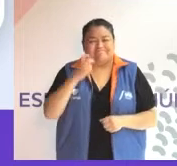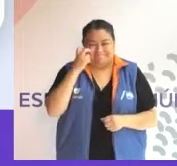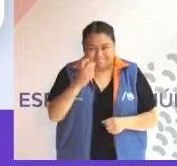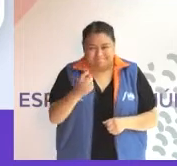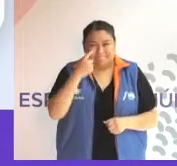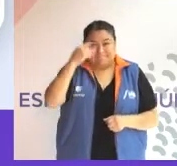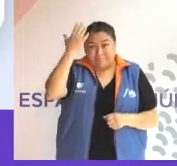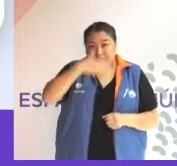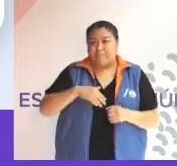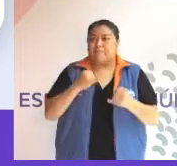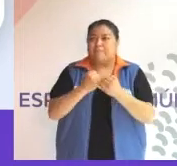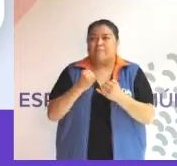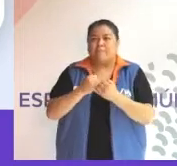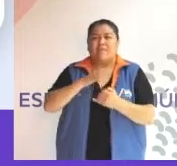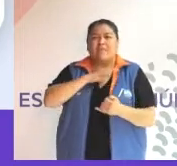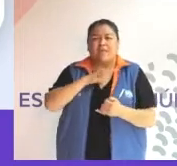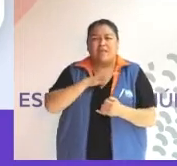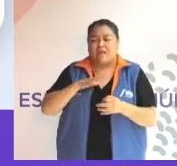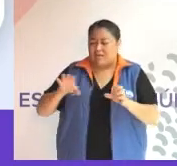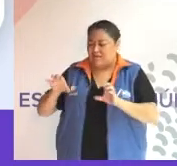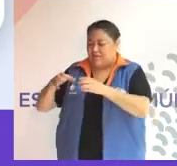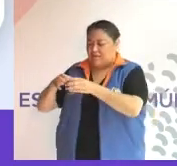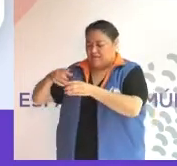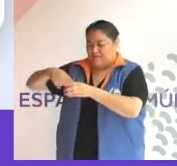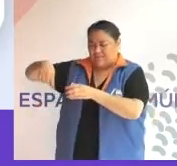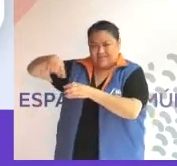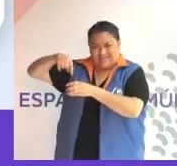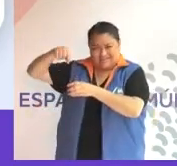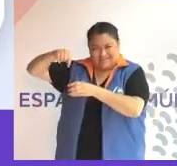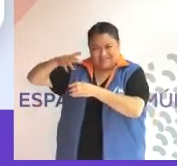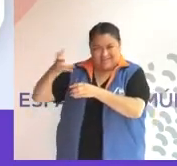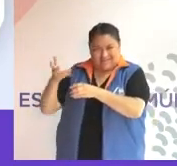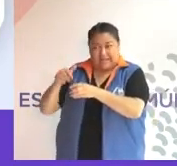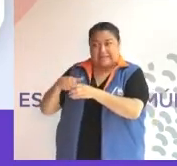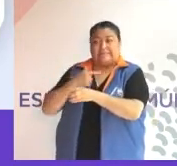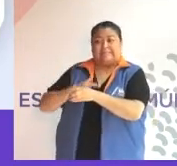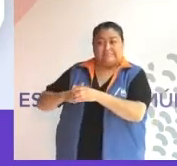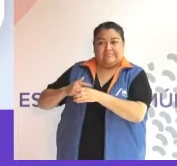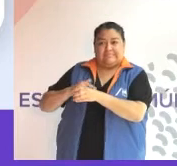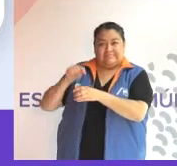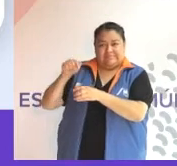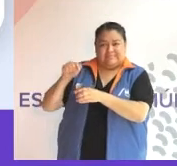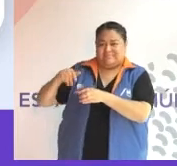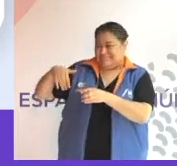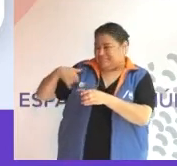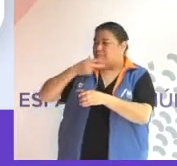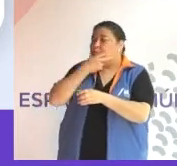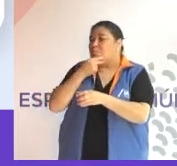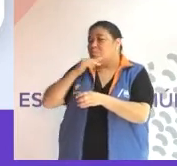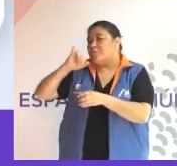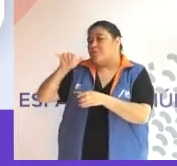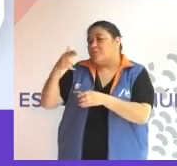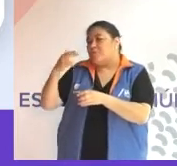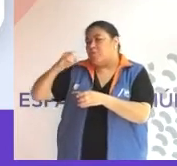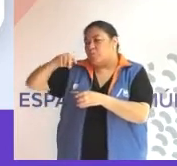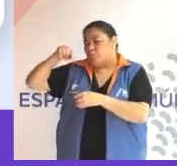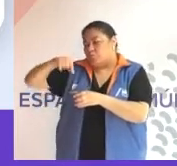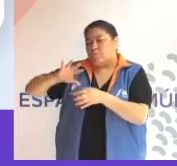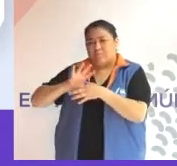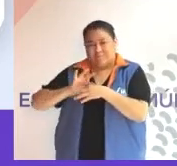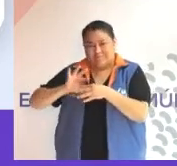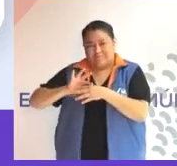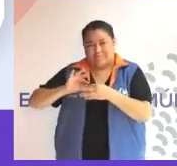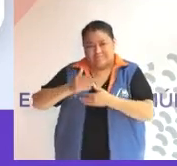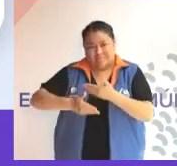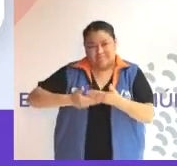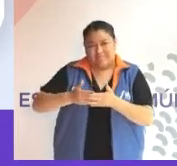me gusta mucho el de Black Lives Matter, de cómo da, y ahorita que hablaba de eso, John, y lo mencionaba también, lo comparaba